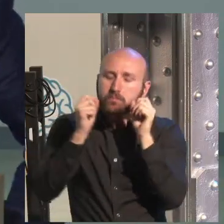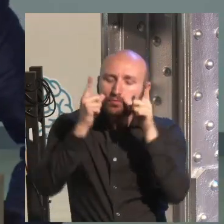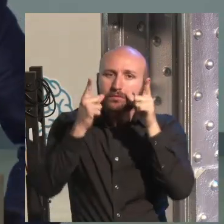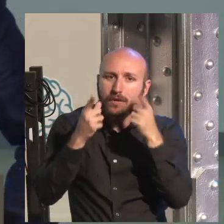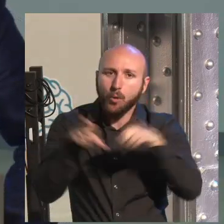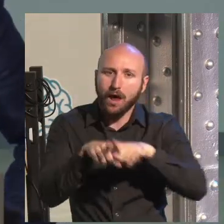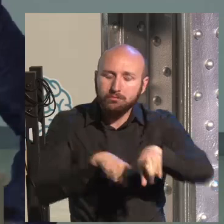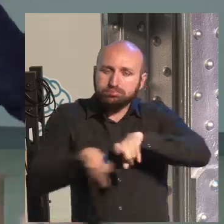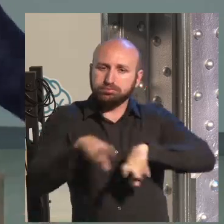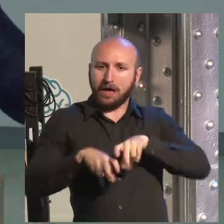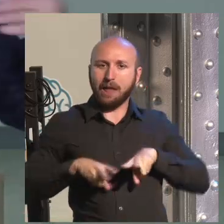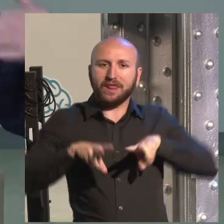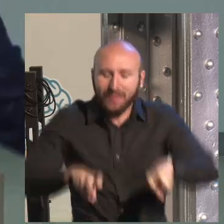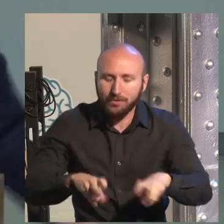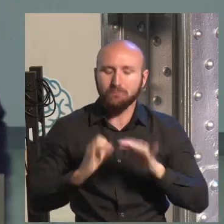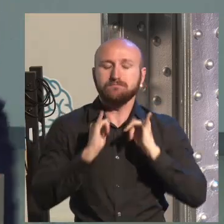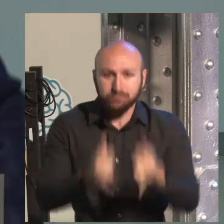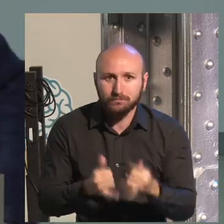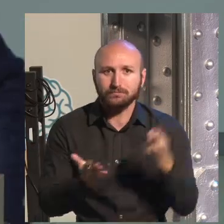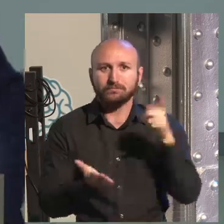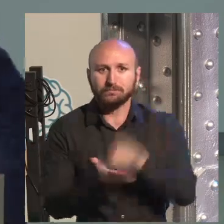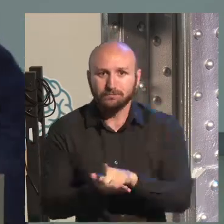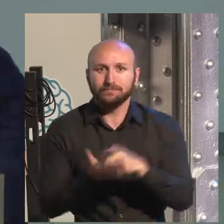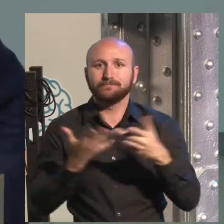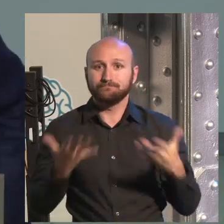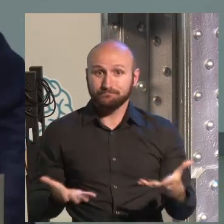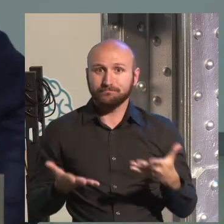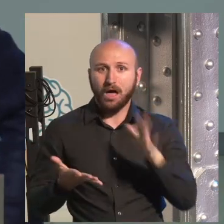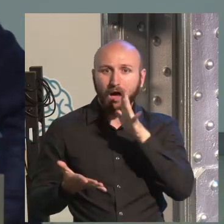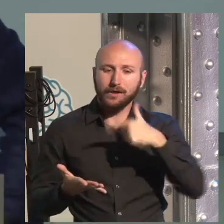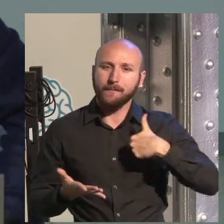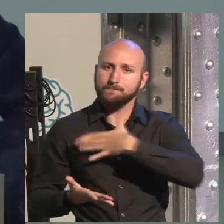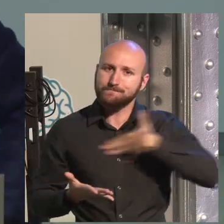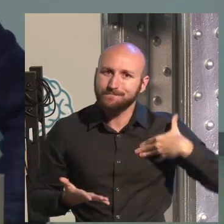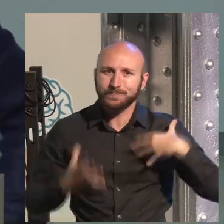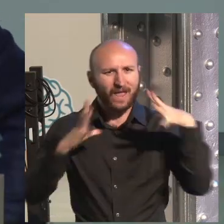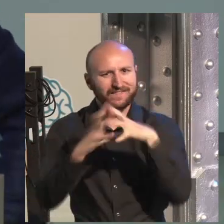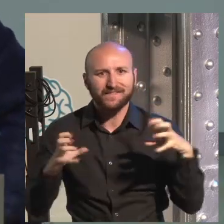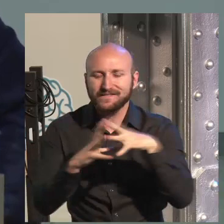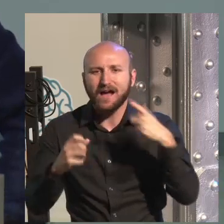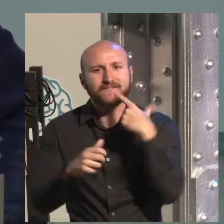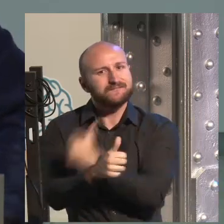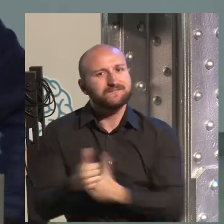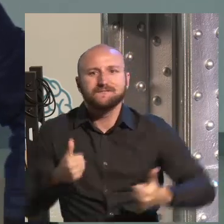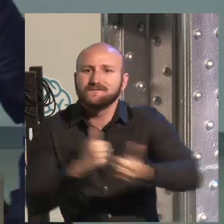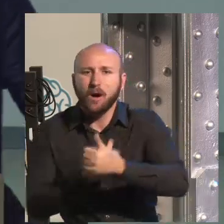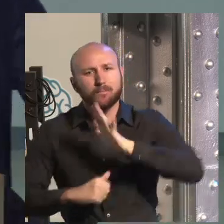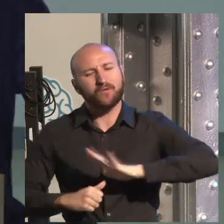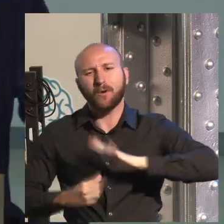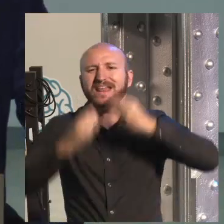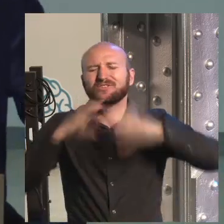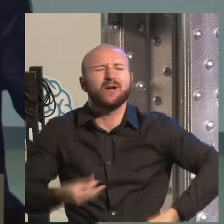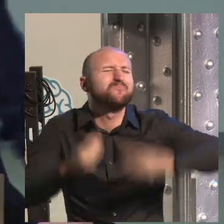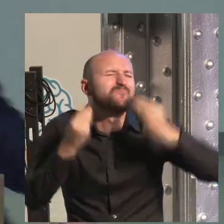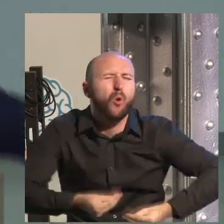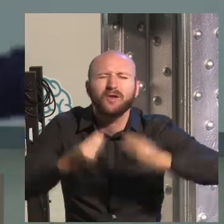al principio, ¿no? Y otra vez volvemos a desear, por encima de cualquier cosa, que nos cuente una buena historia. Así